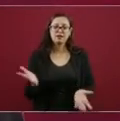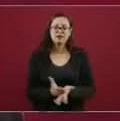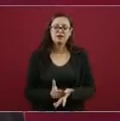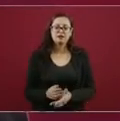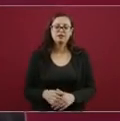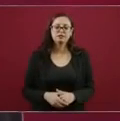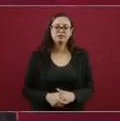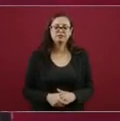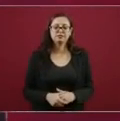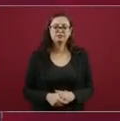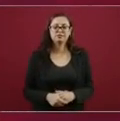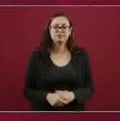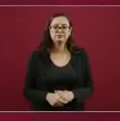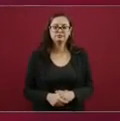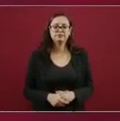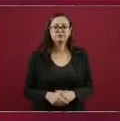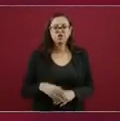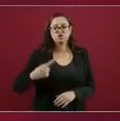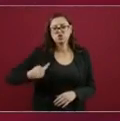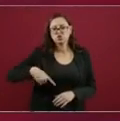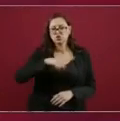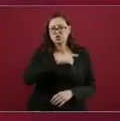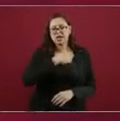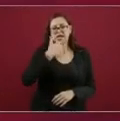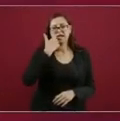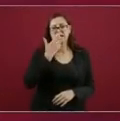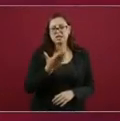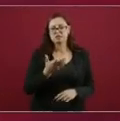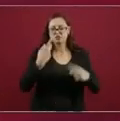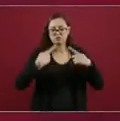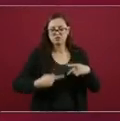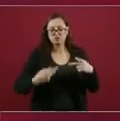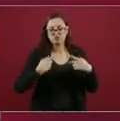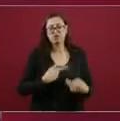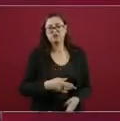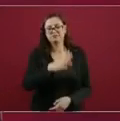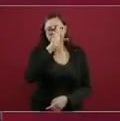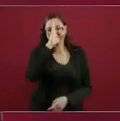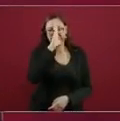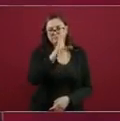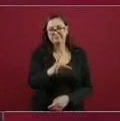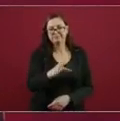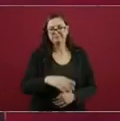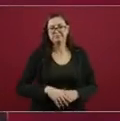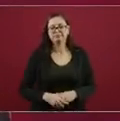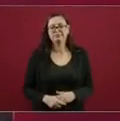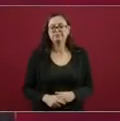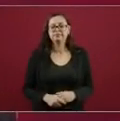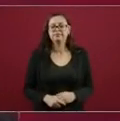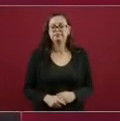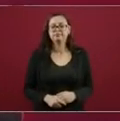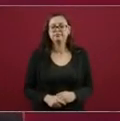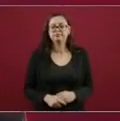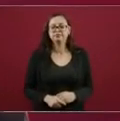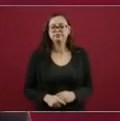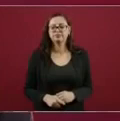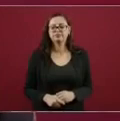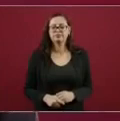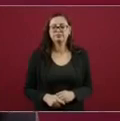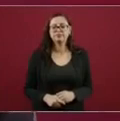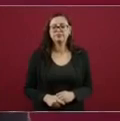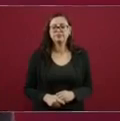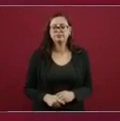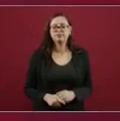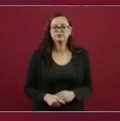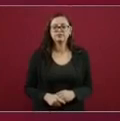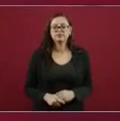queremos que el apoyo sea lo más personalizado que se pueda e